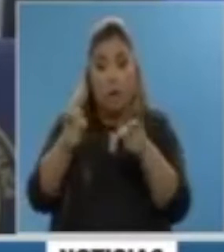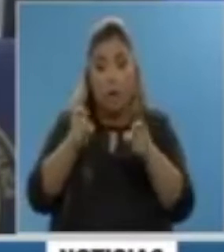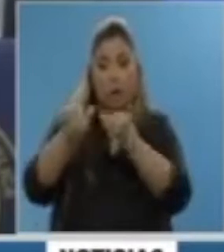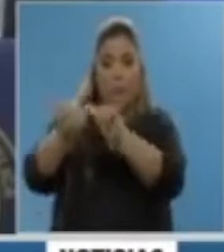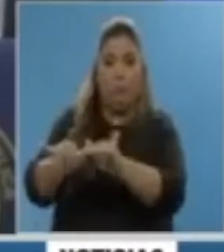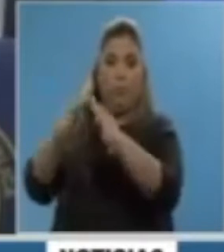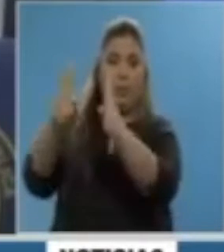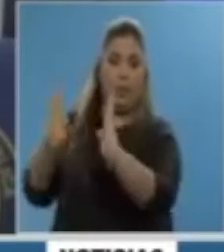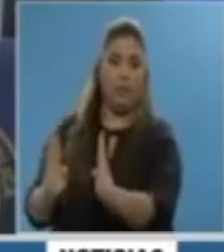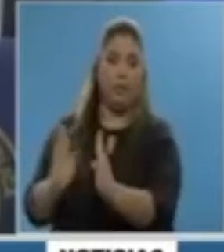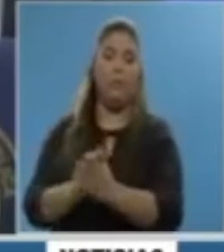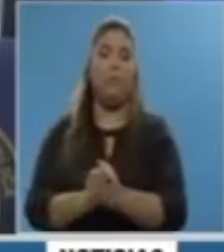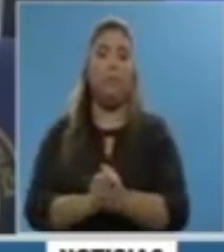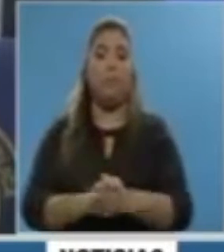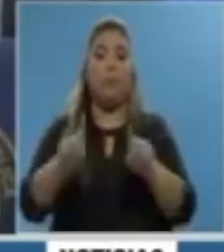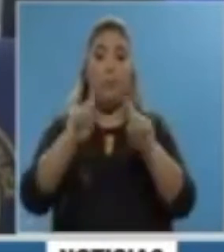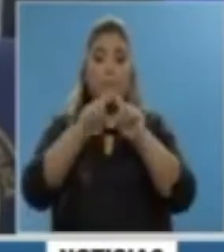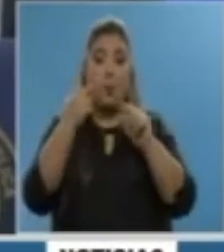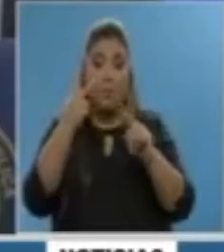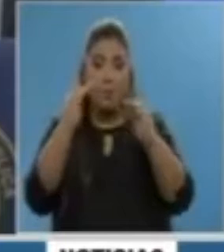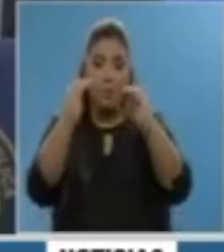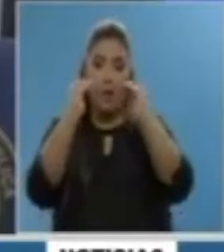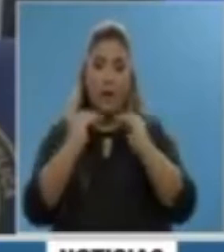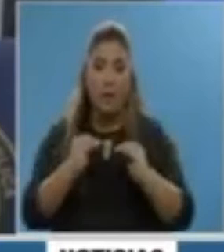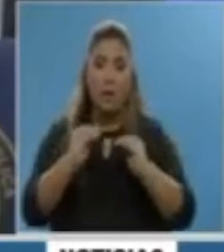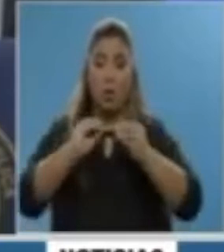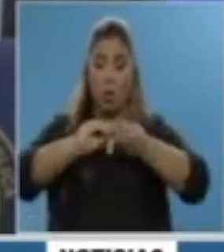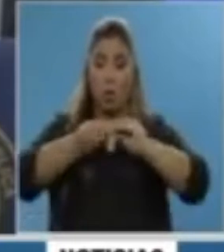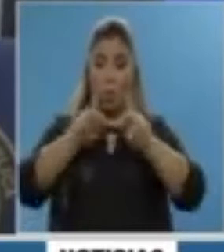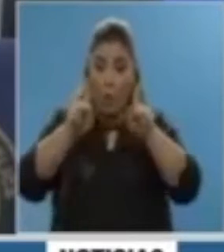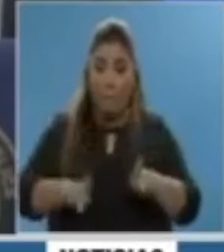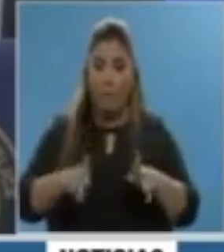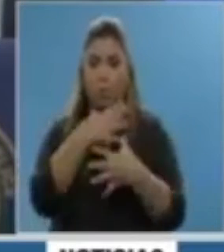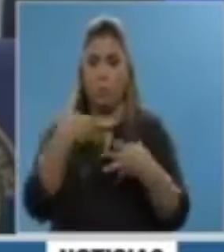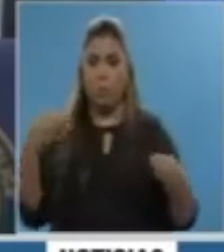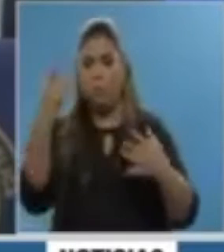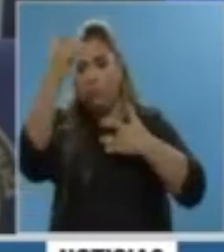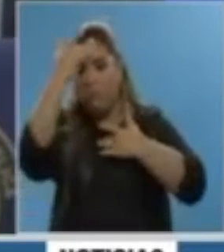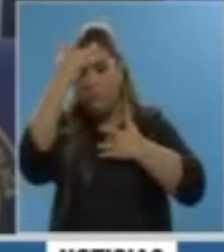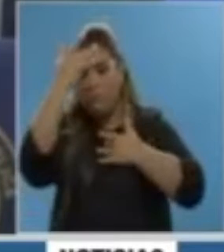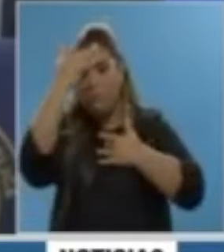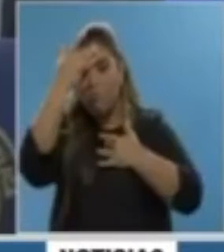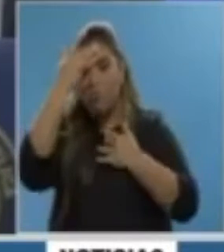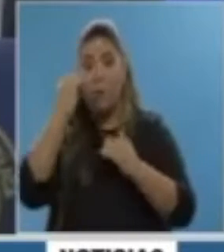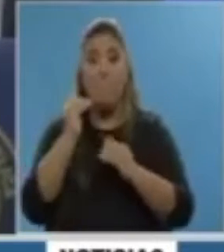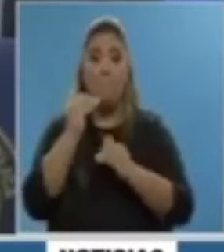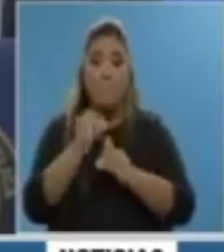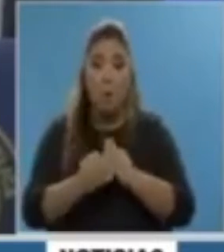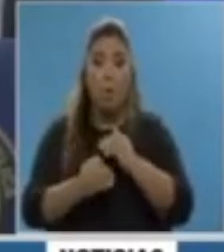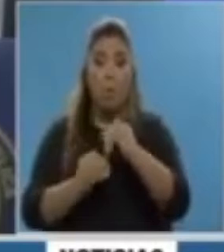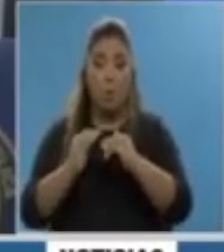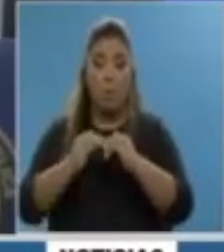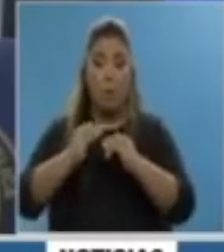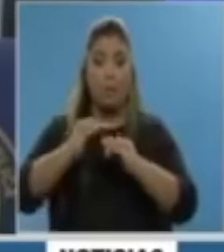aislamiento. Pero lo que vemos en la parte inferior son el número de recuperados clínicamente, que obviamente van aumentando,